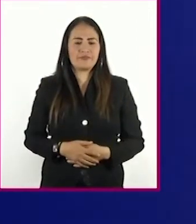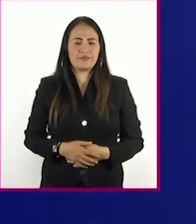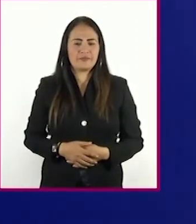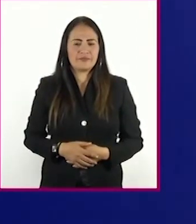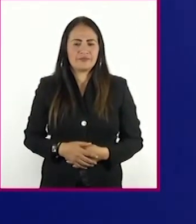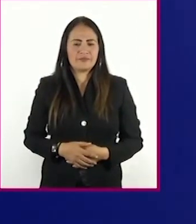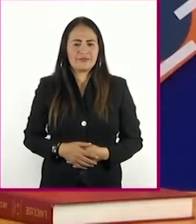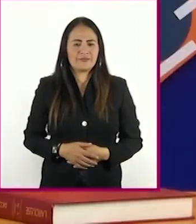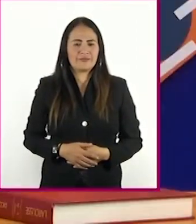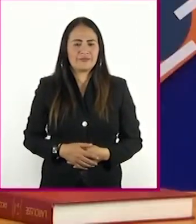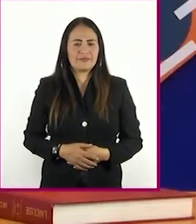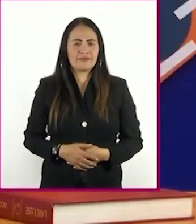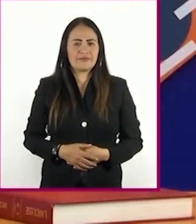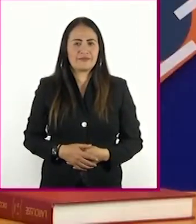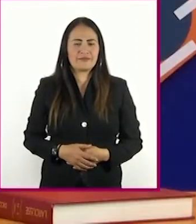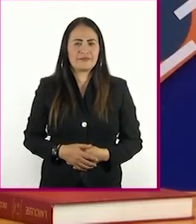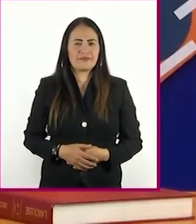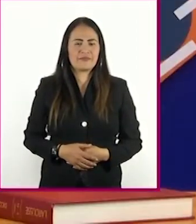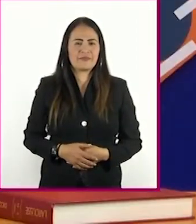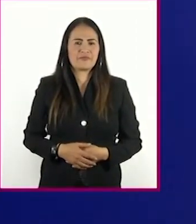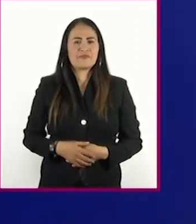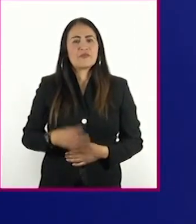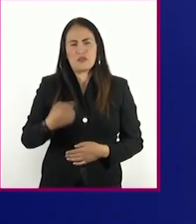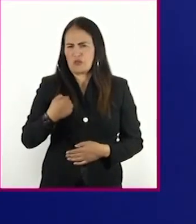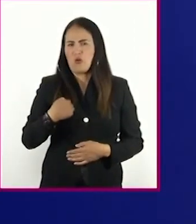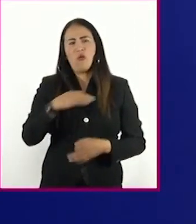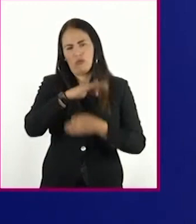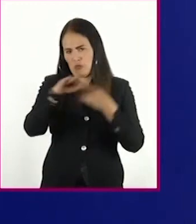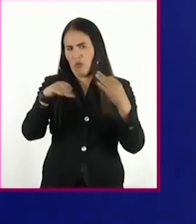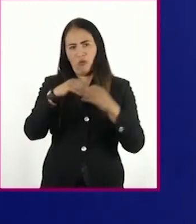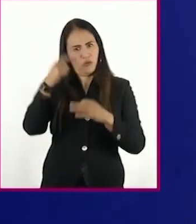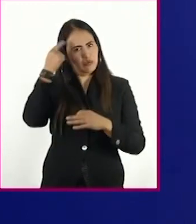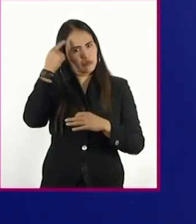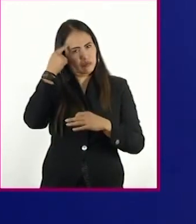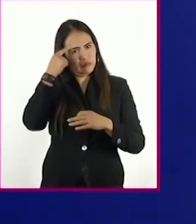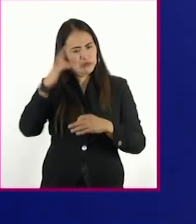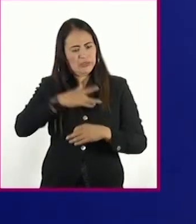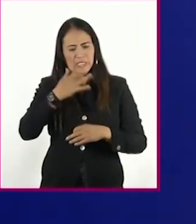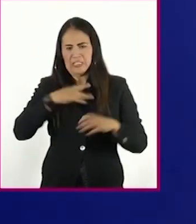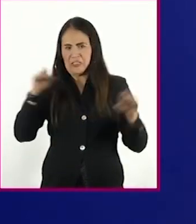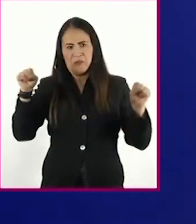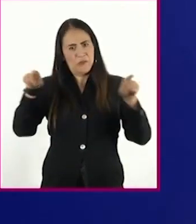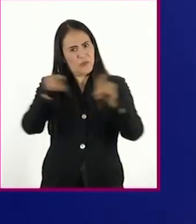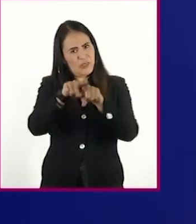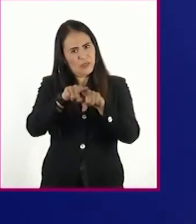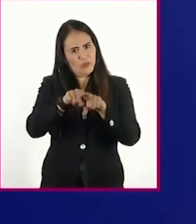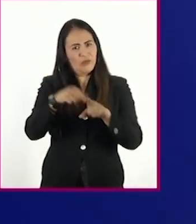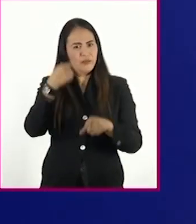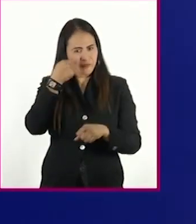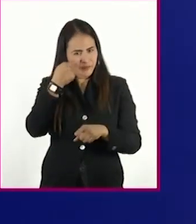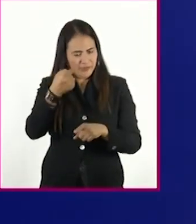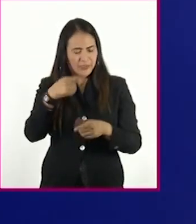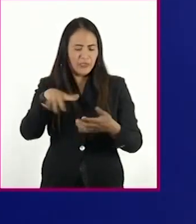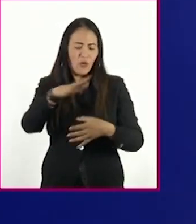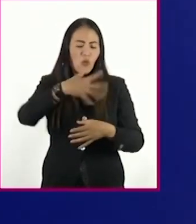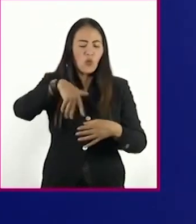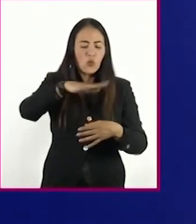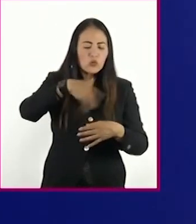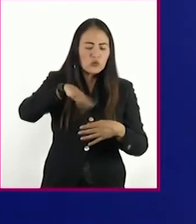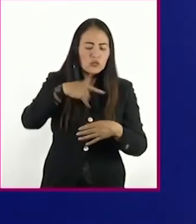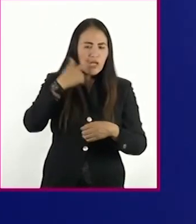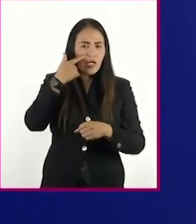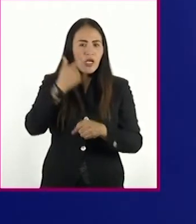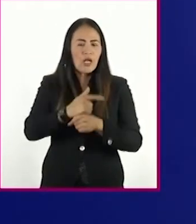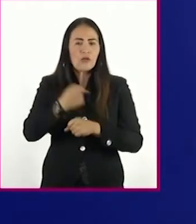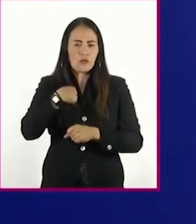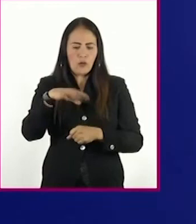Pues pienso que en eso todos estaremos de acuerdo, pero busquemos. Mira, lo primero